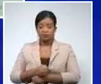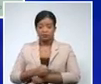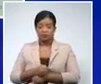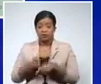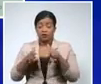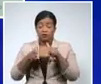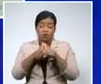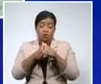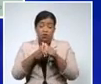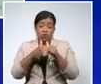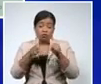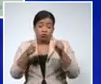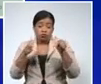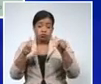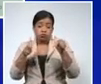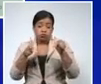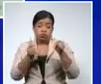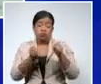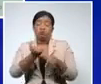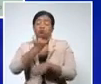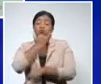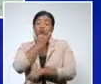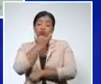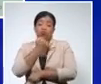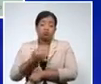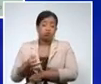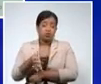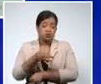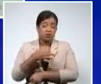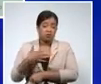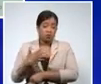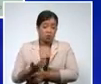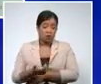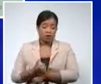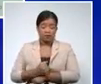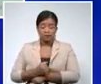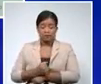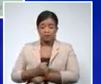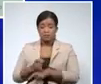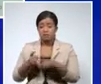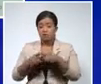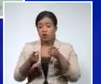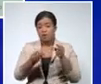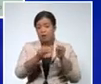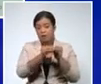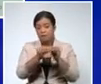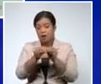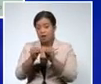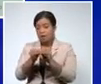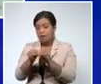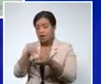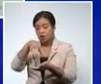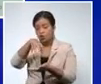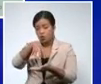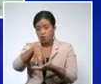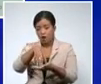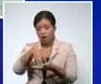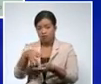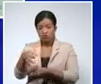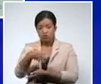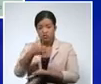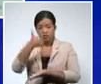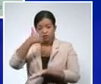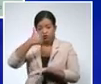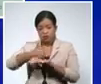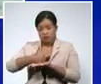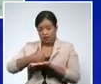que es donde tiene la mayor afectación, sobre todo por una transmisión comunitaria en el municipio cabecera,